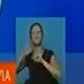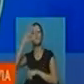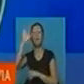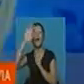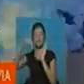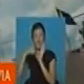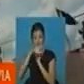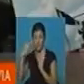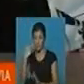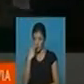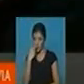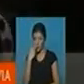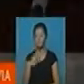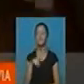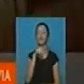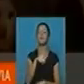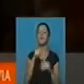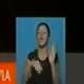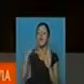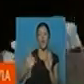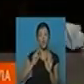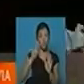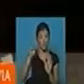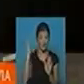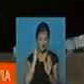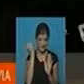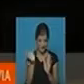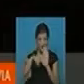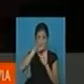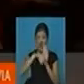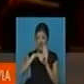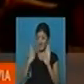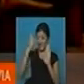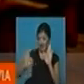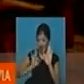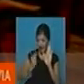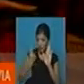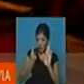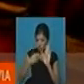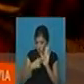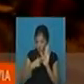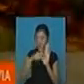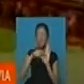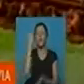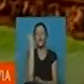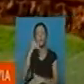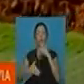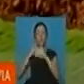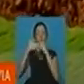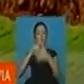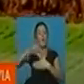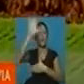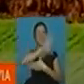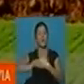Bolivia, el país liderará en 2016 por tercer año consecutivo el crecimiento económico de América del